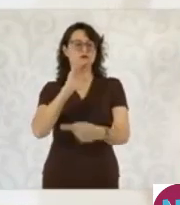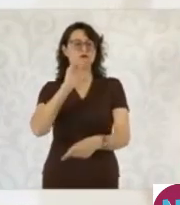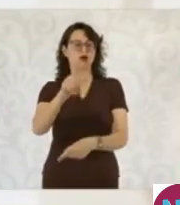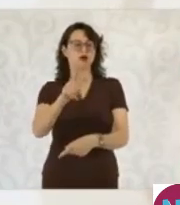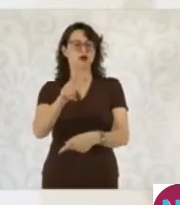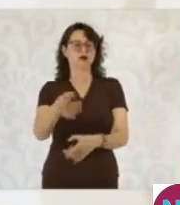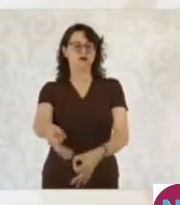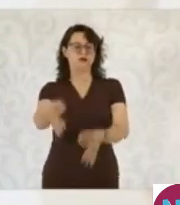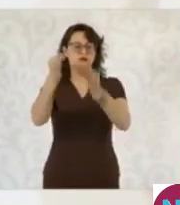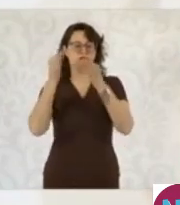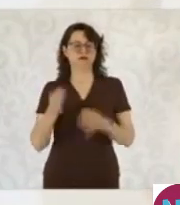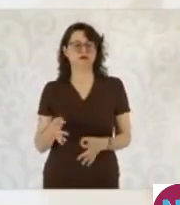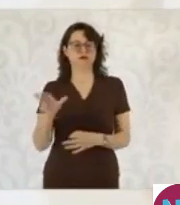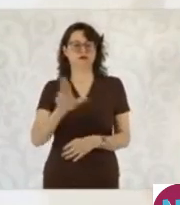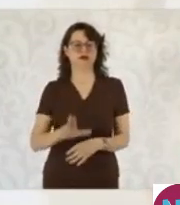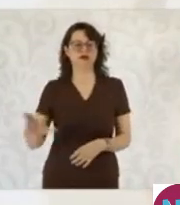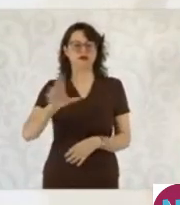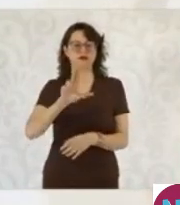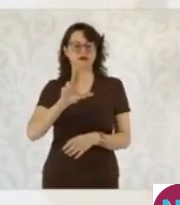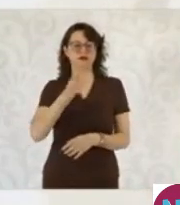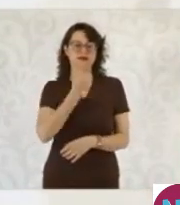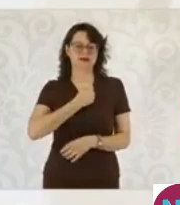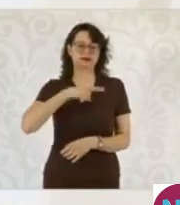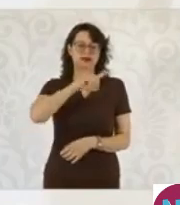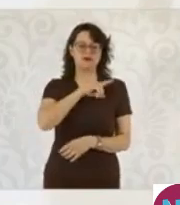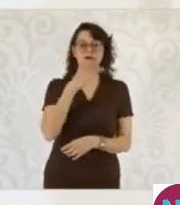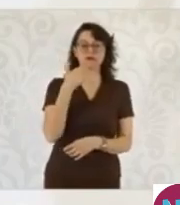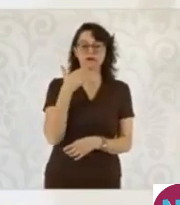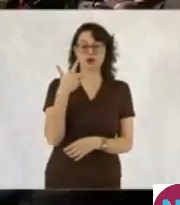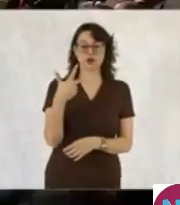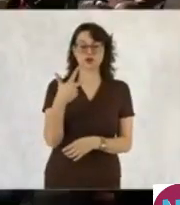hoy viene la Secretaría de Salud y